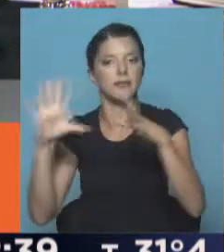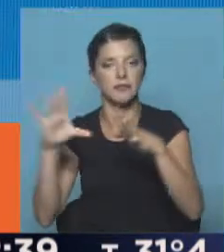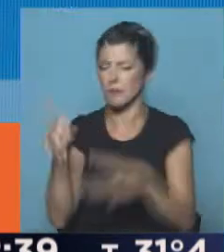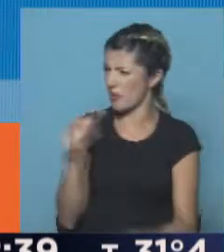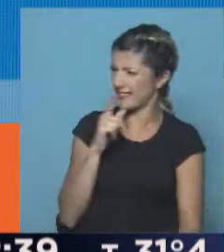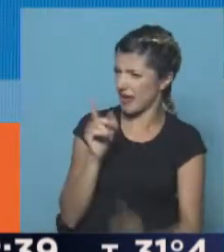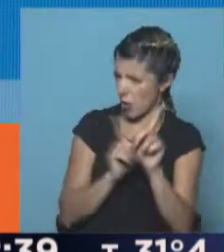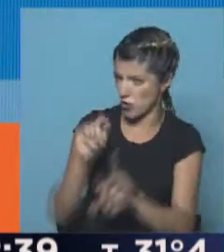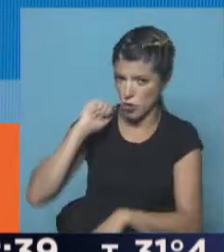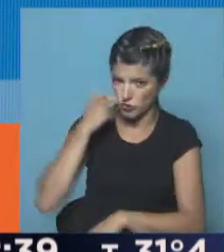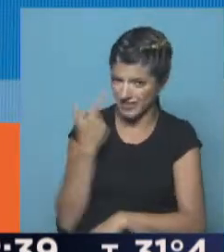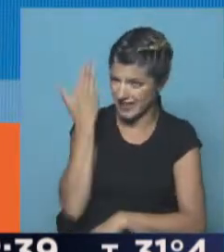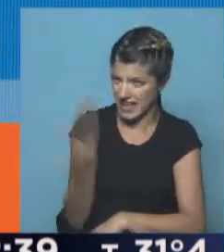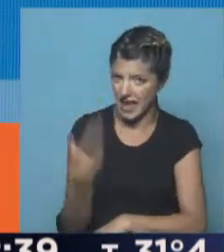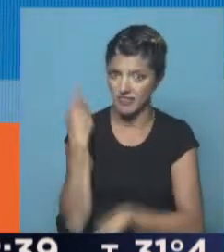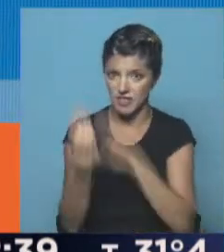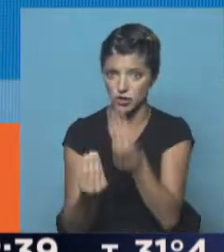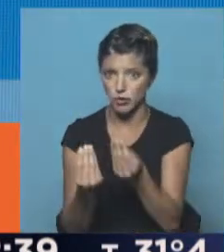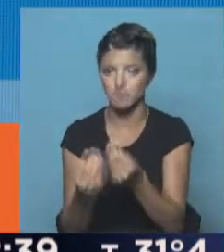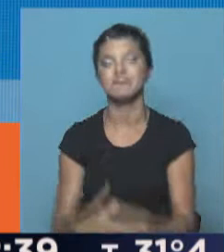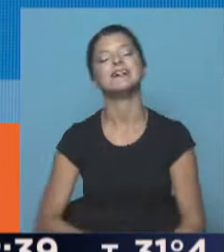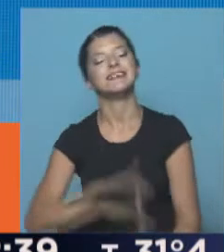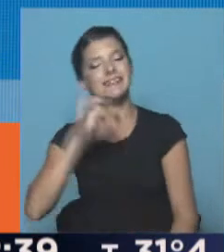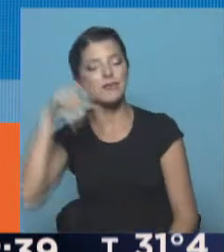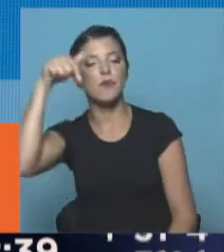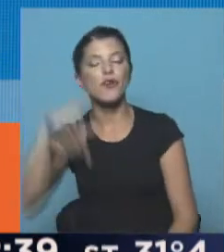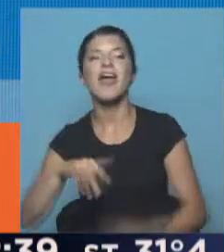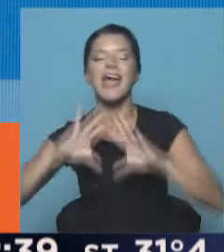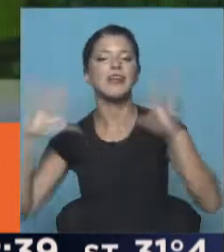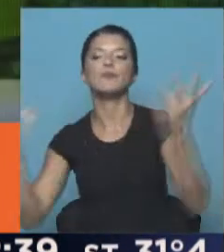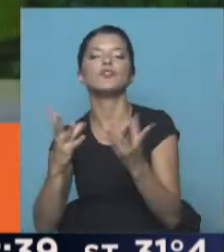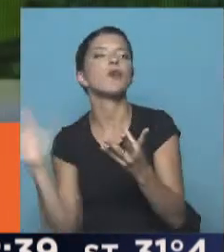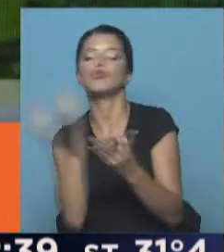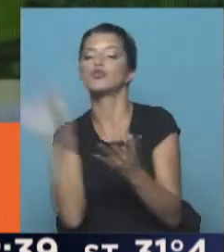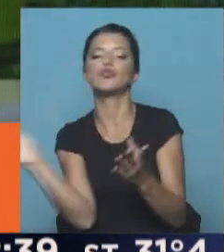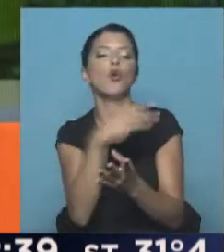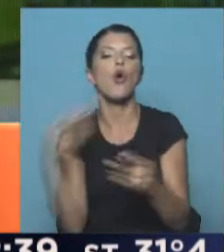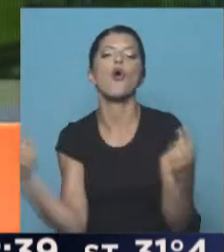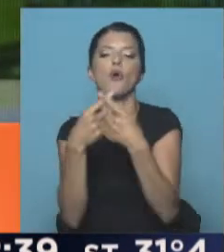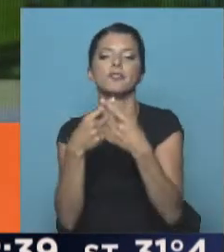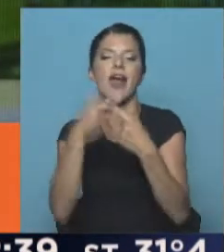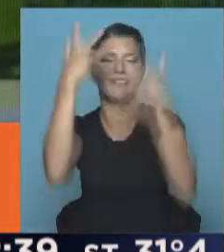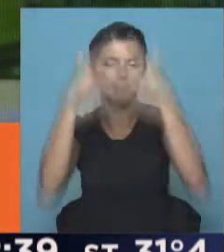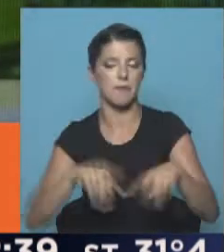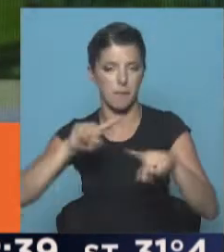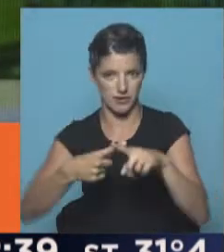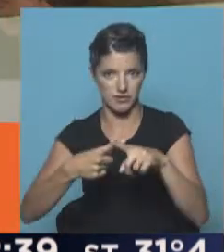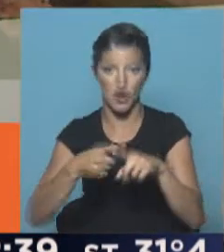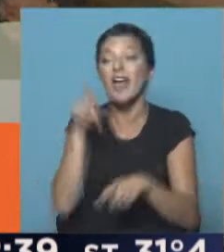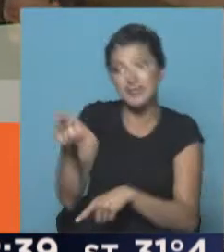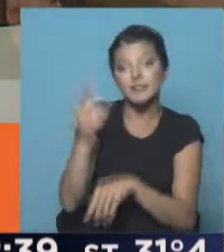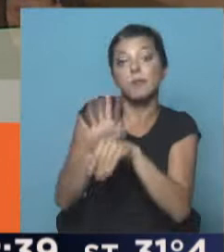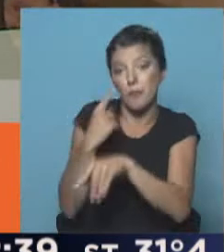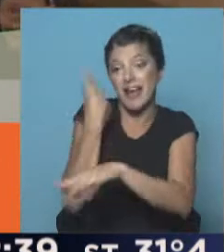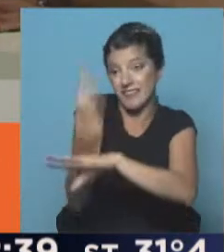esto os gusta porque en momentos de antipolítica entre en el mundo este es el candidato de la antipolítica interesante